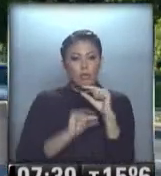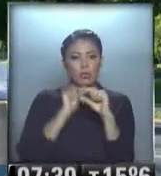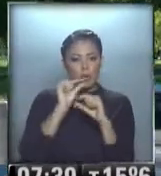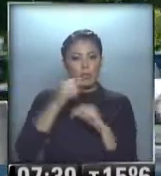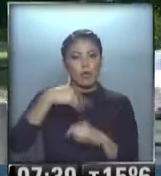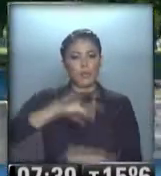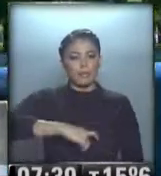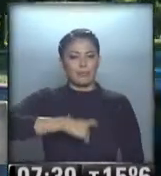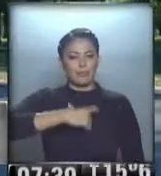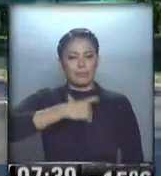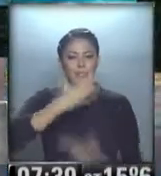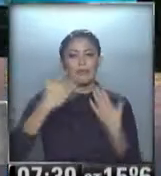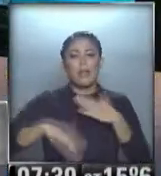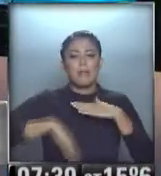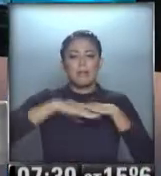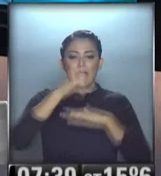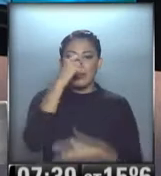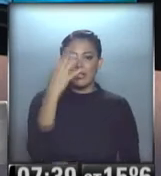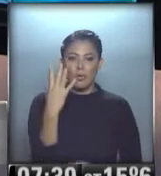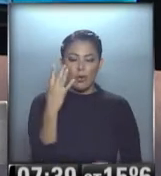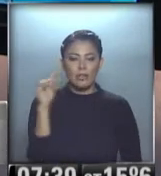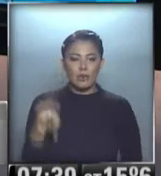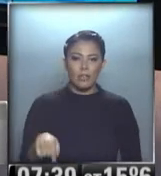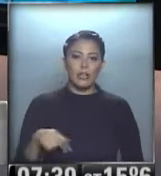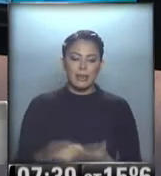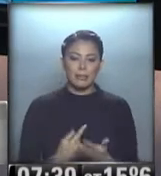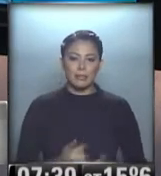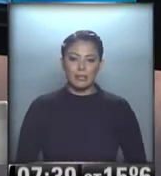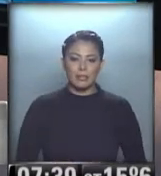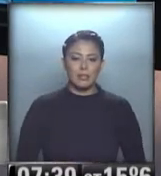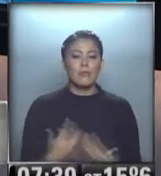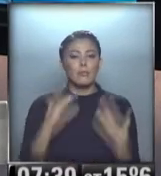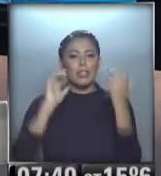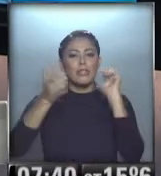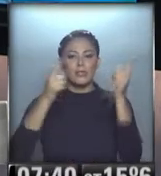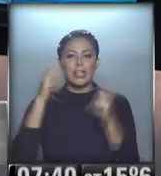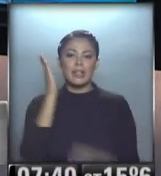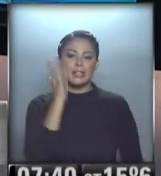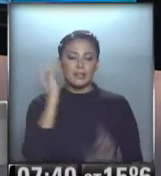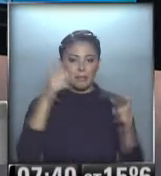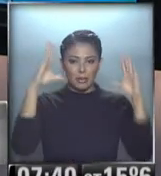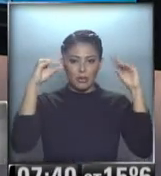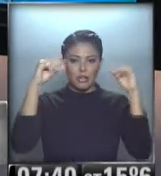más templado, una máxima de 24 hoy en la ciudad de Buenos Aires para disfrutar la tarde y la noche en este Día de los Enamorados.